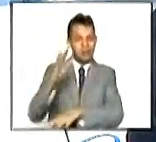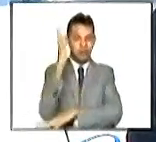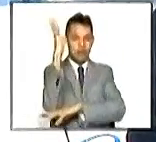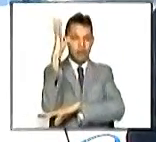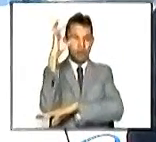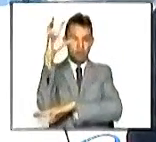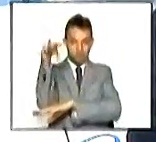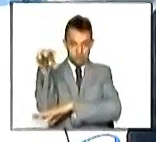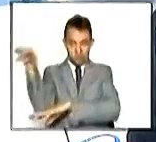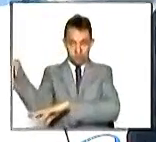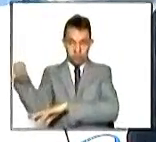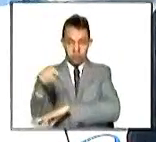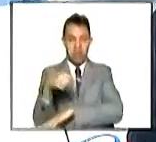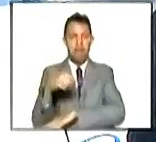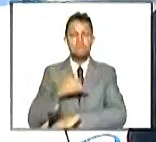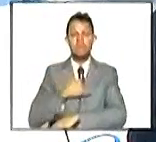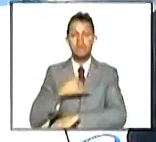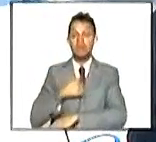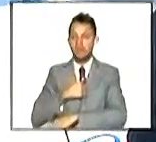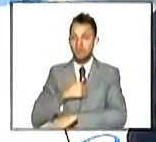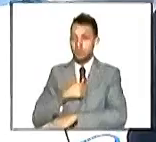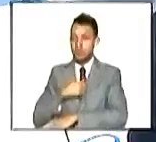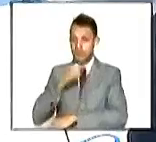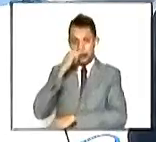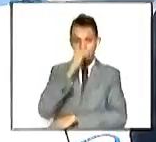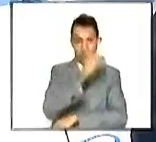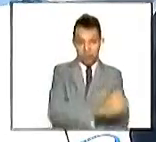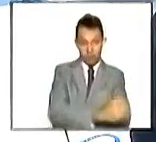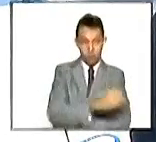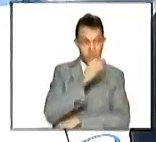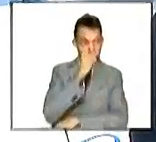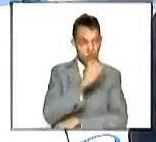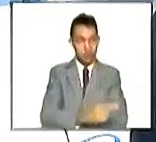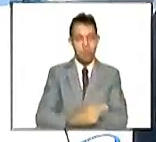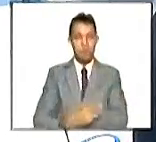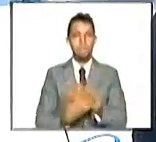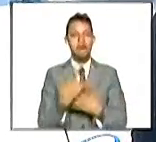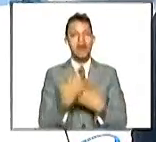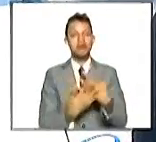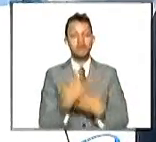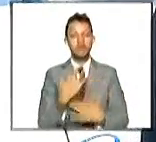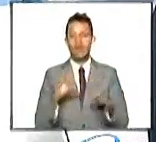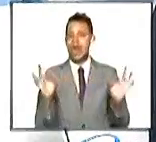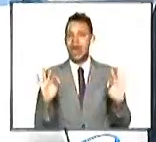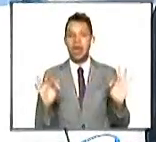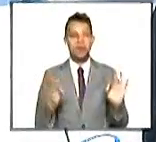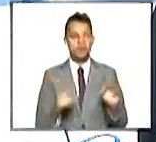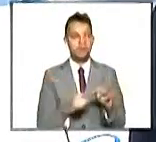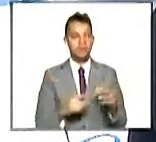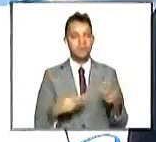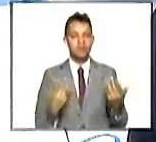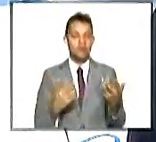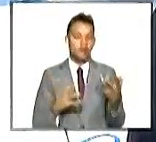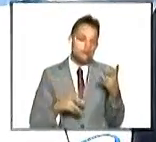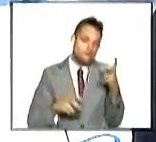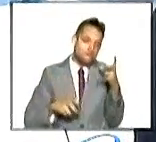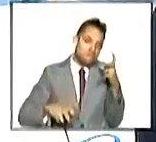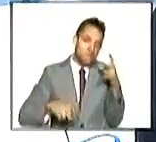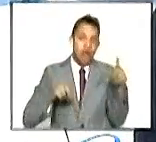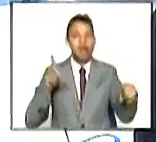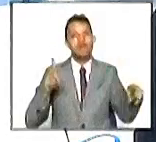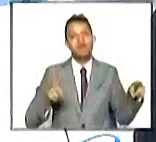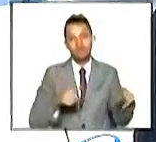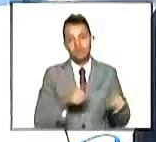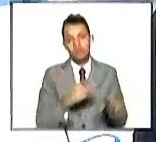que vine a ser niños de indígenas sin manitos, sin piecitos, con mil deformidades por